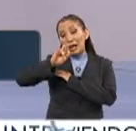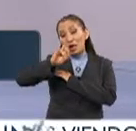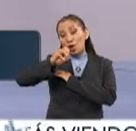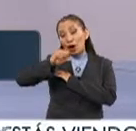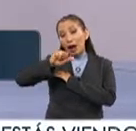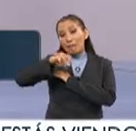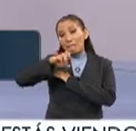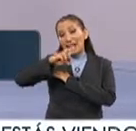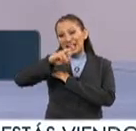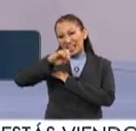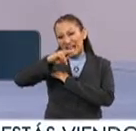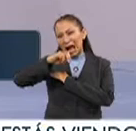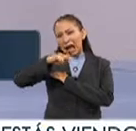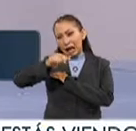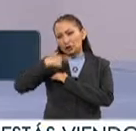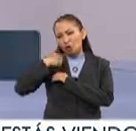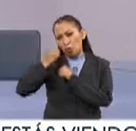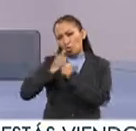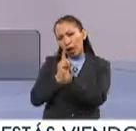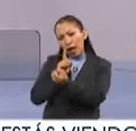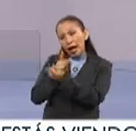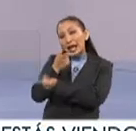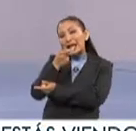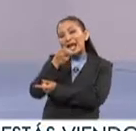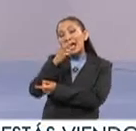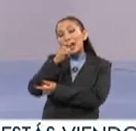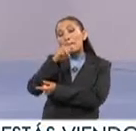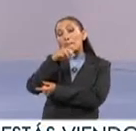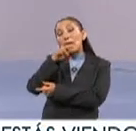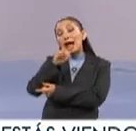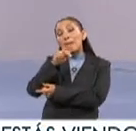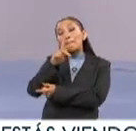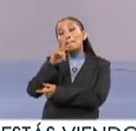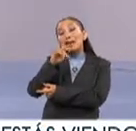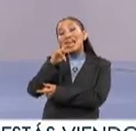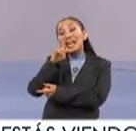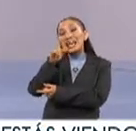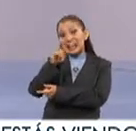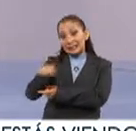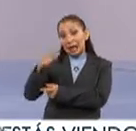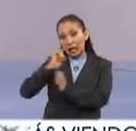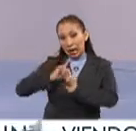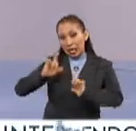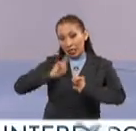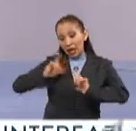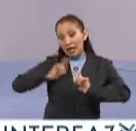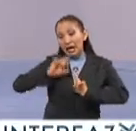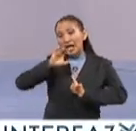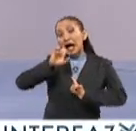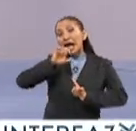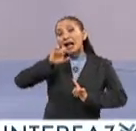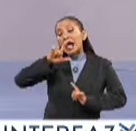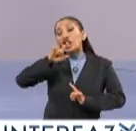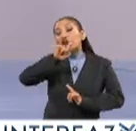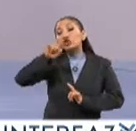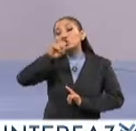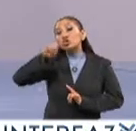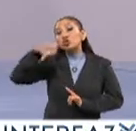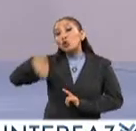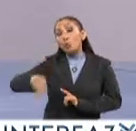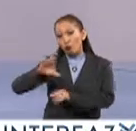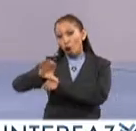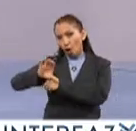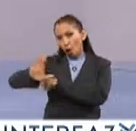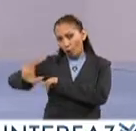Iberoamericanas, tuvimos la oportunidad de platicar con Germán Pérez. Él es gerente general del canal Zoom de Colombia, un canal